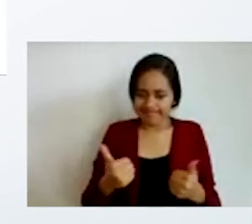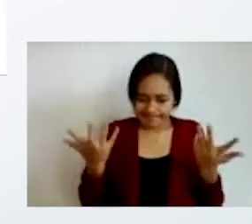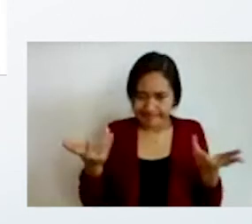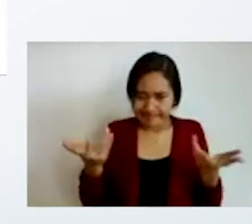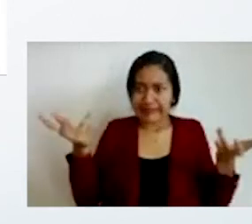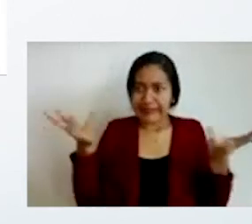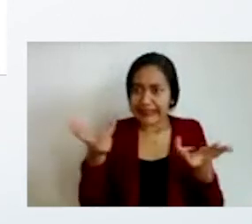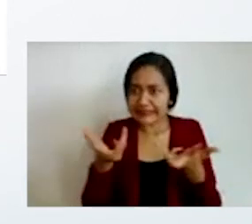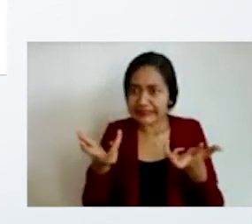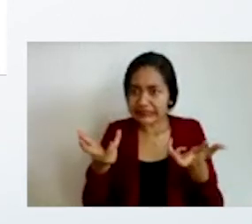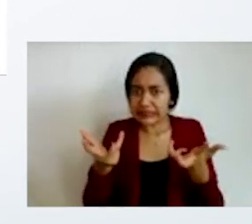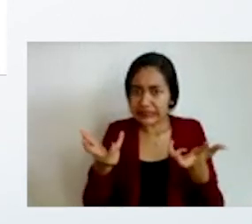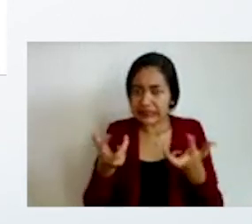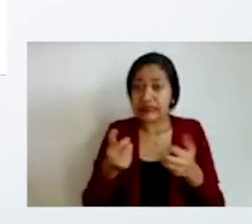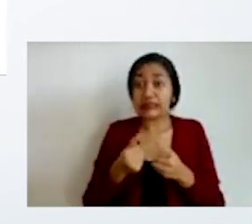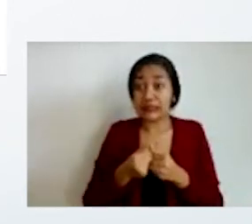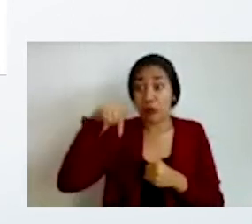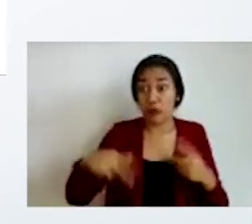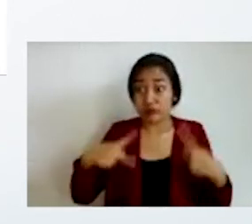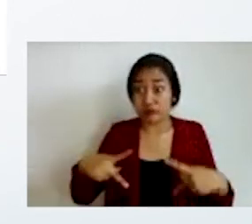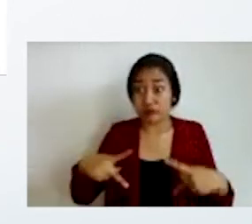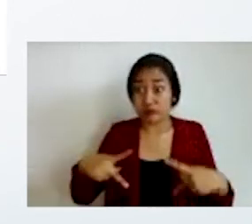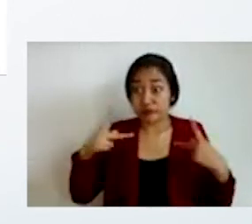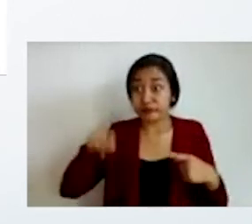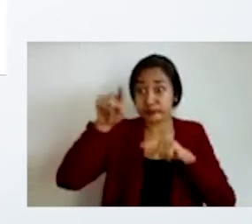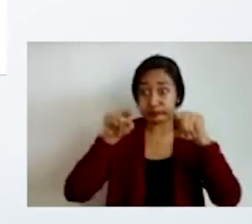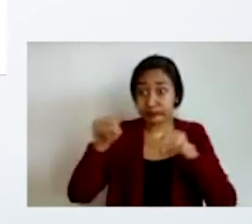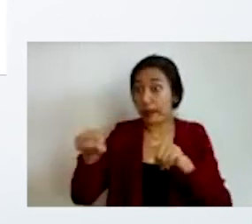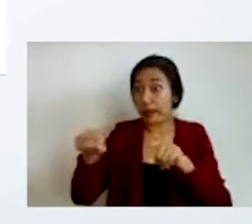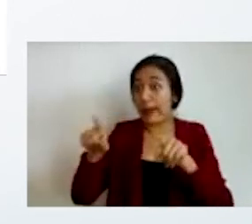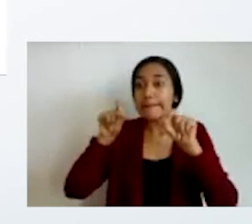las personas que son infectadas desarrollan la enfermedad.